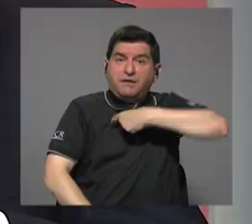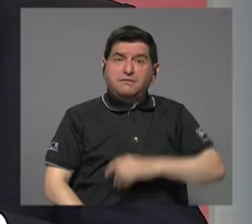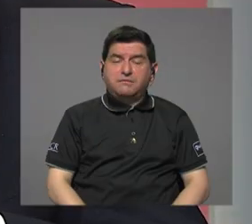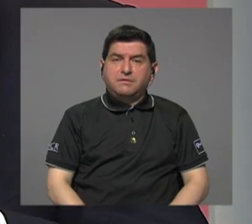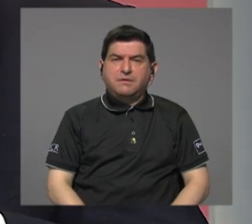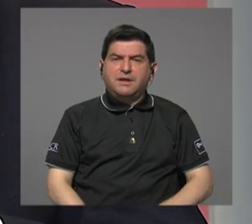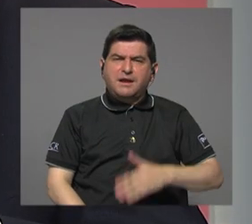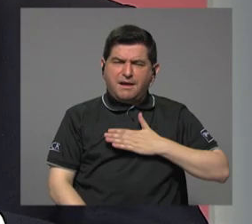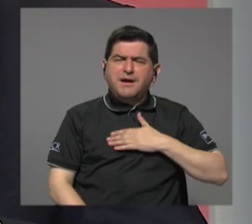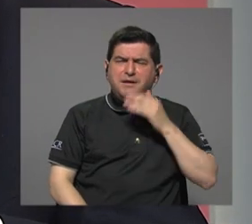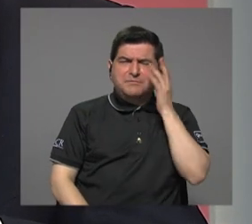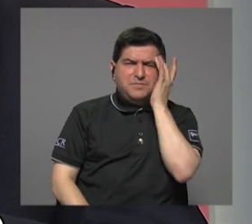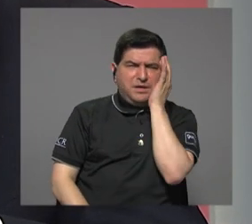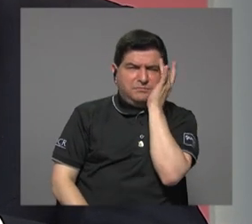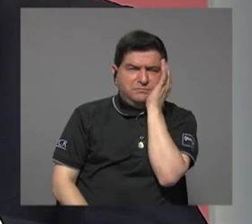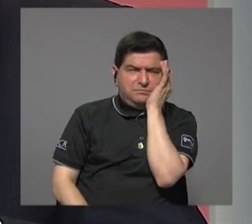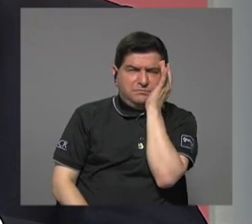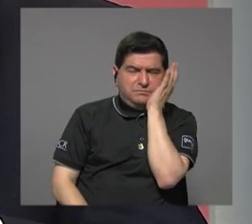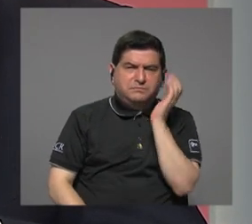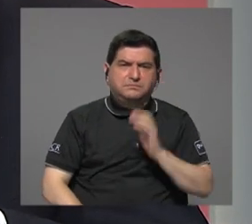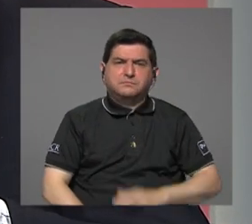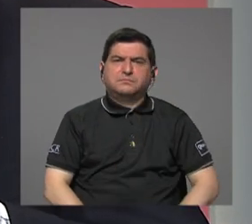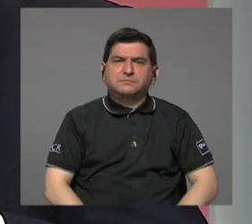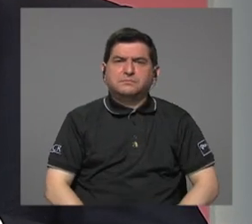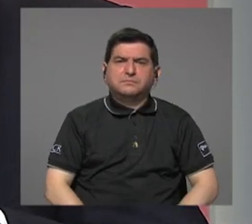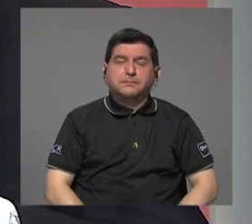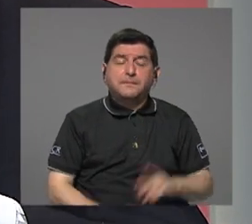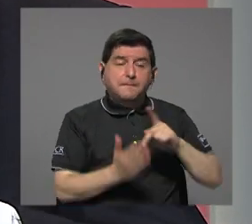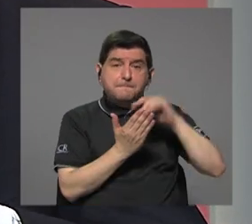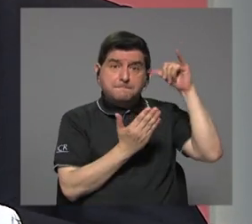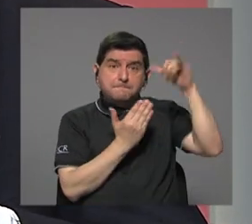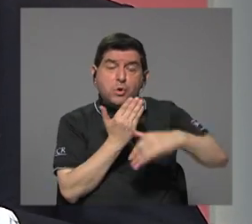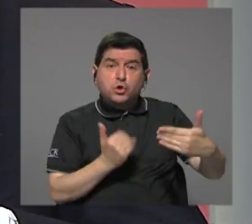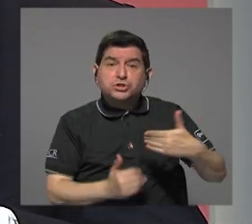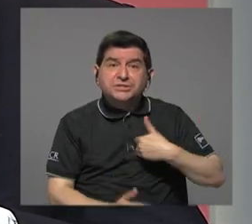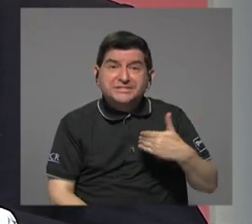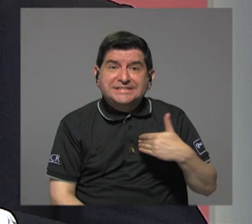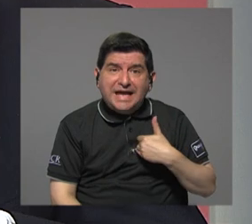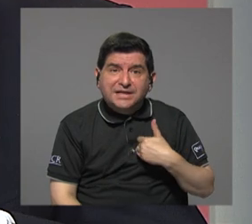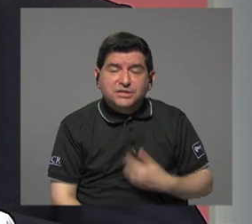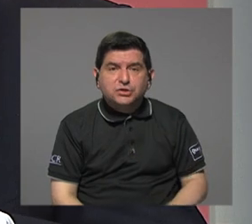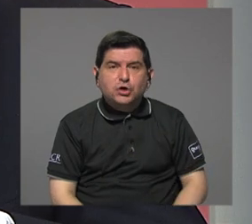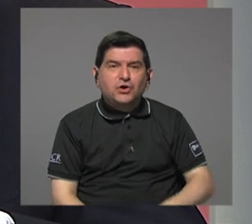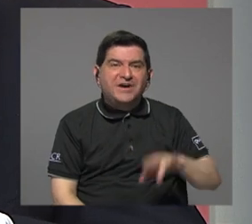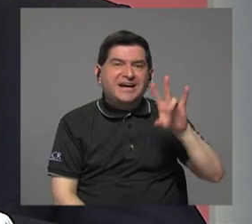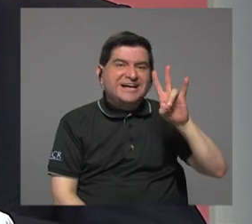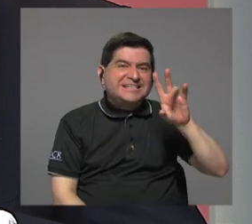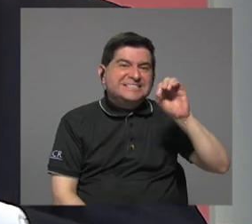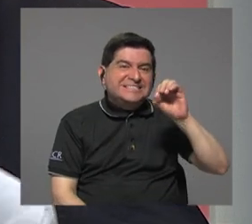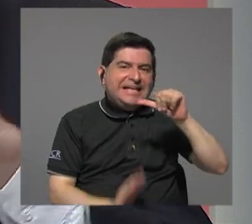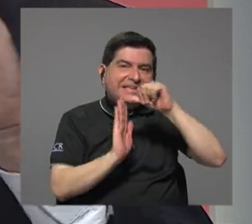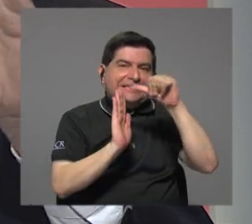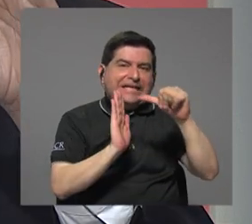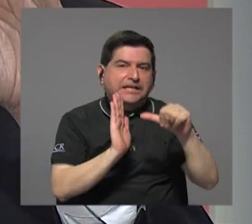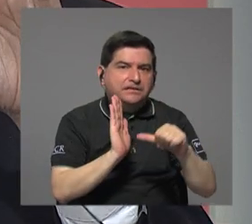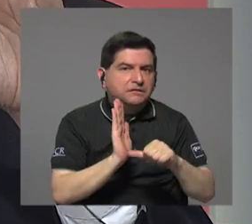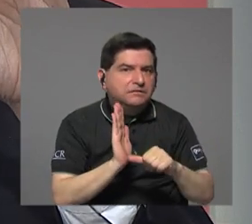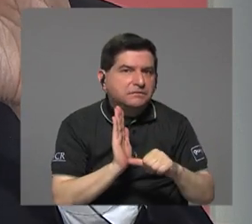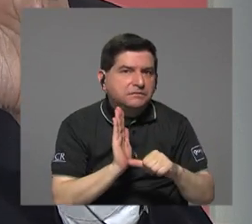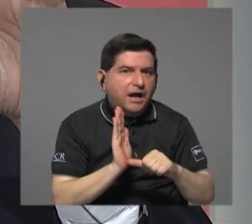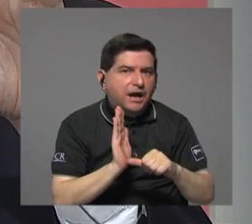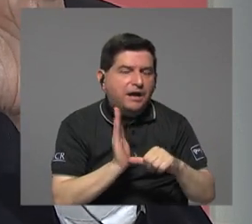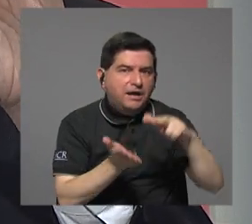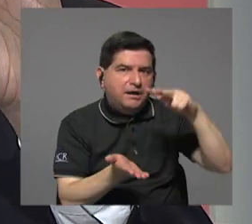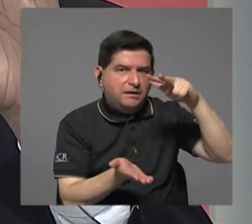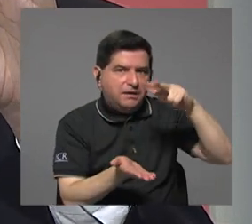a mí me preocupa que un proyecto que tiene 70 artículos le hayan